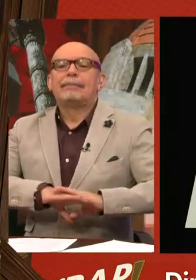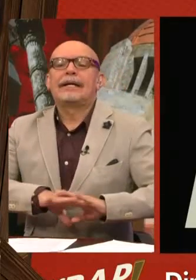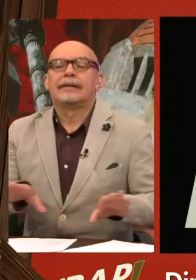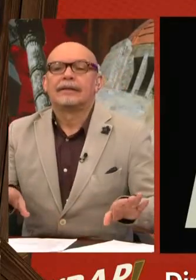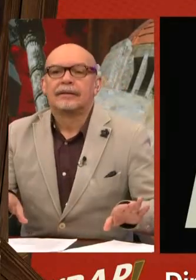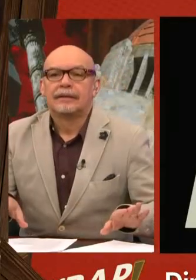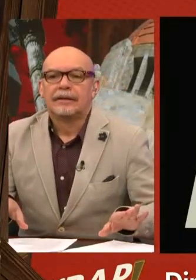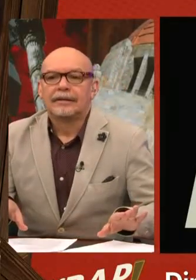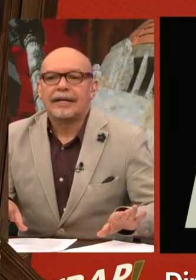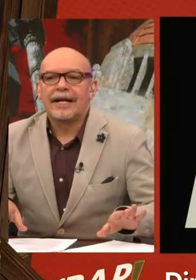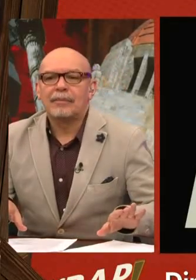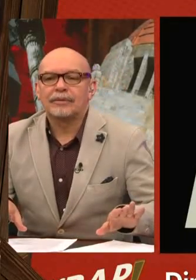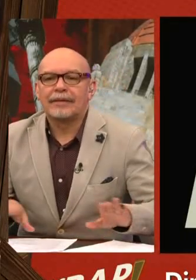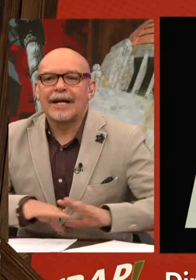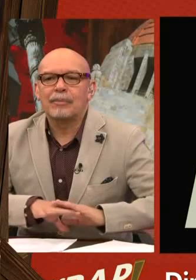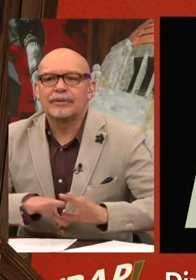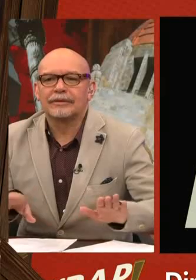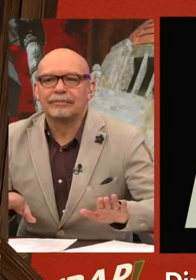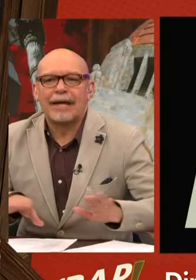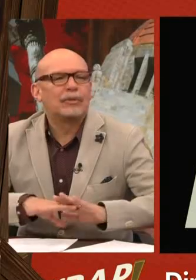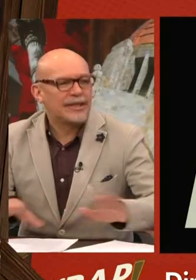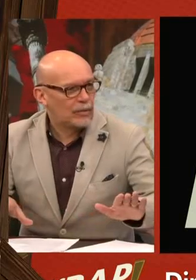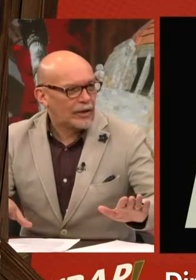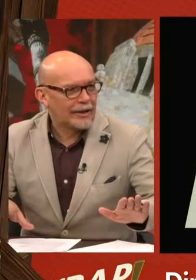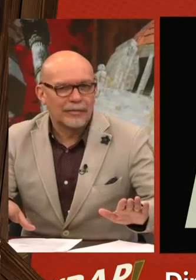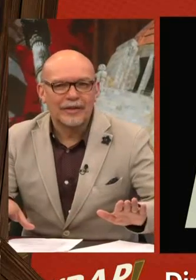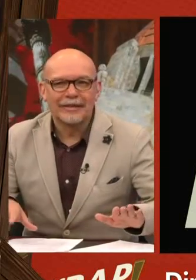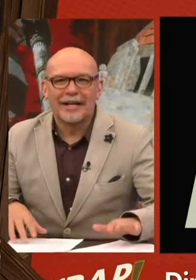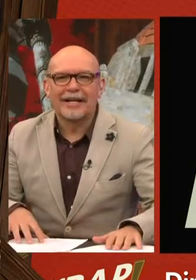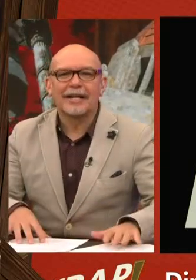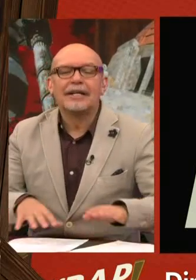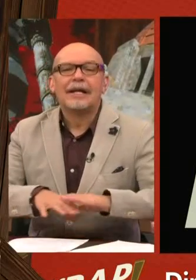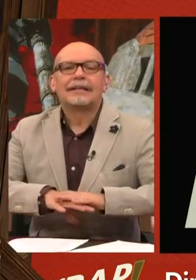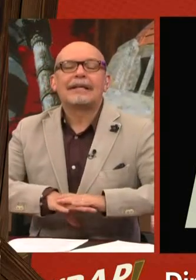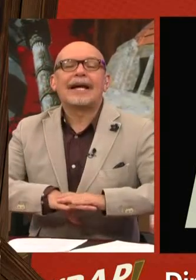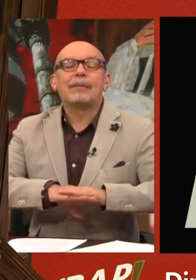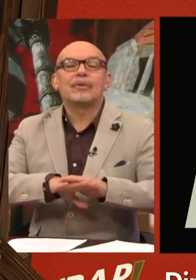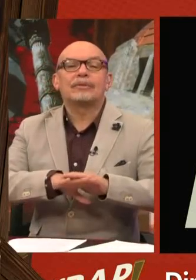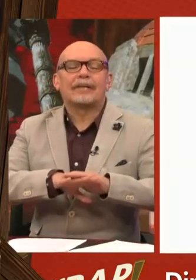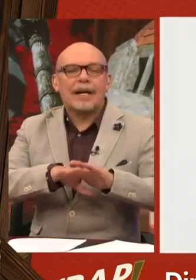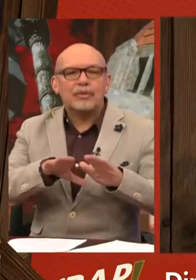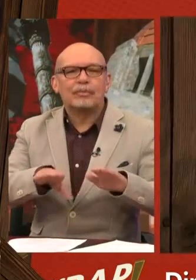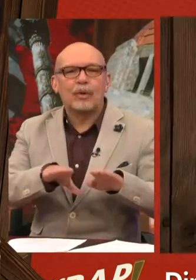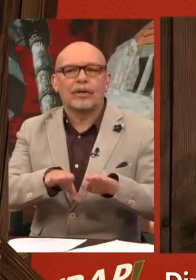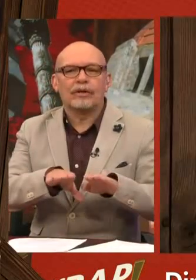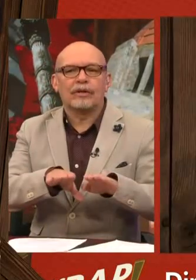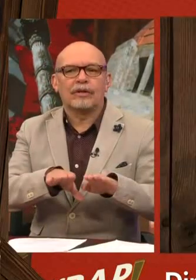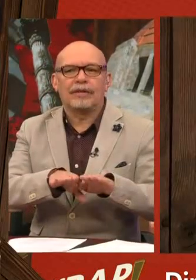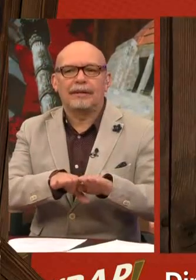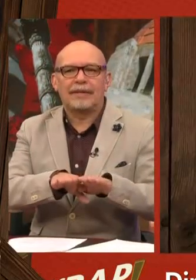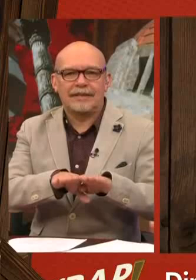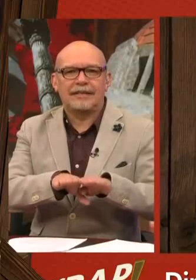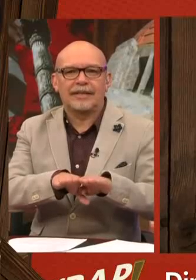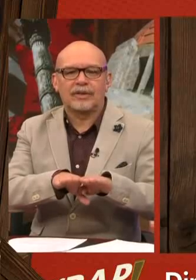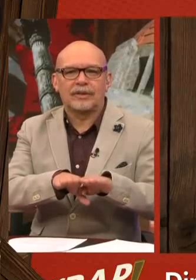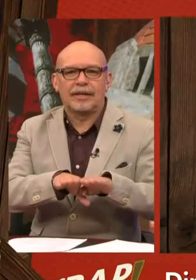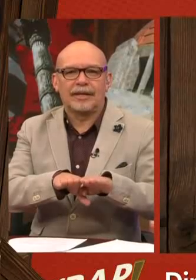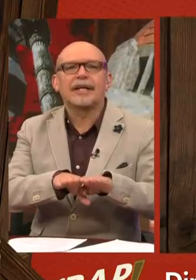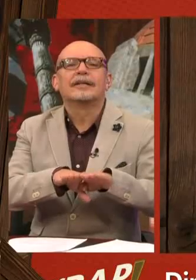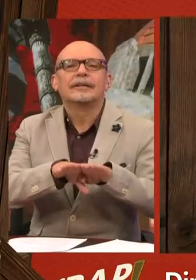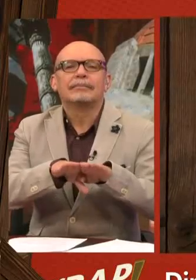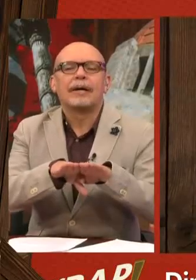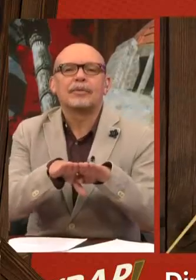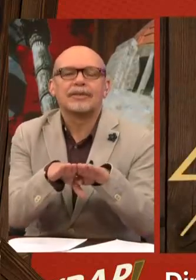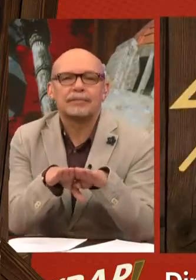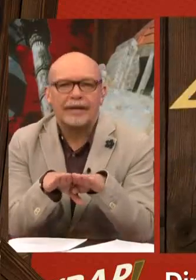esperar. Mi compadre. Miren, Ricardo Anaya. Tengamos... Da muchísimo coraje, como diría Anaya. Tengamos un poco de fe. El presidente dijo que esto se va a